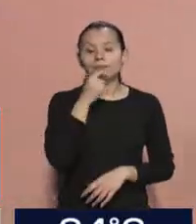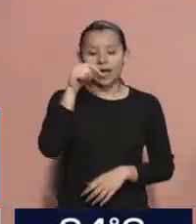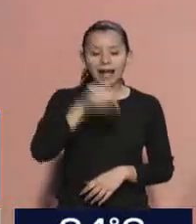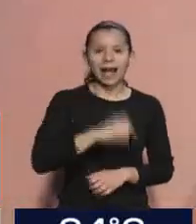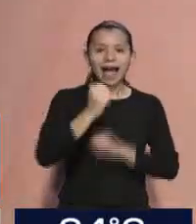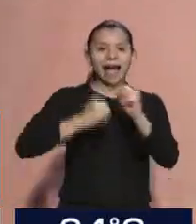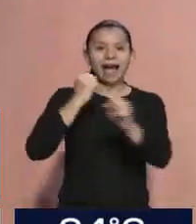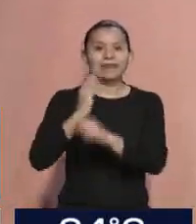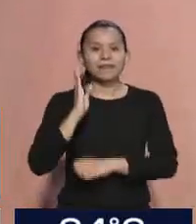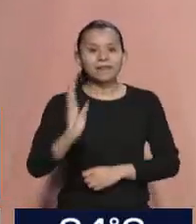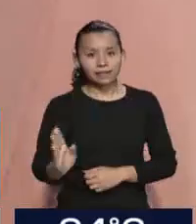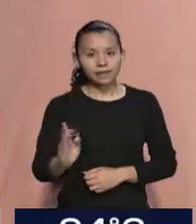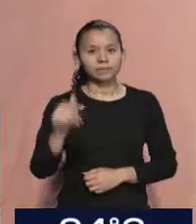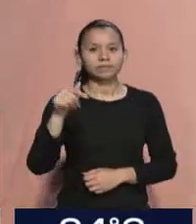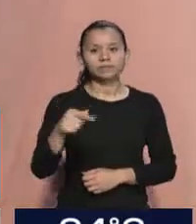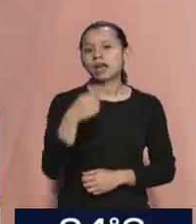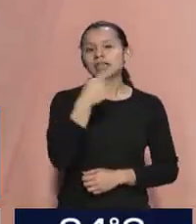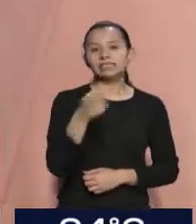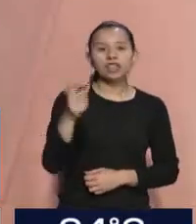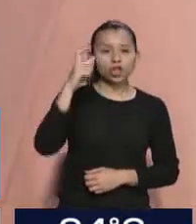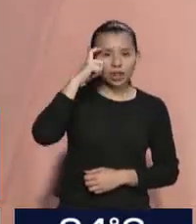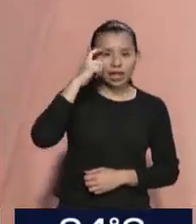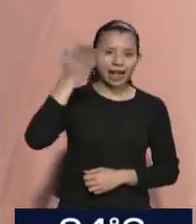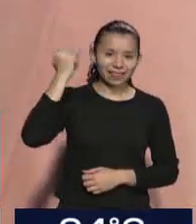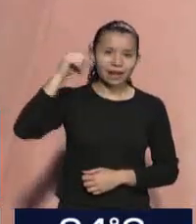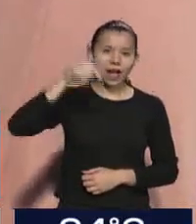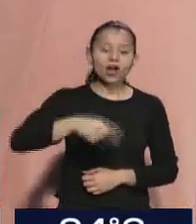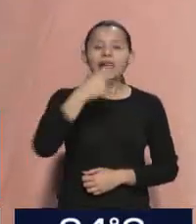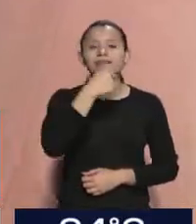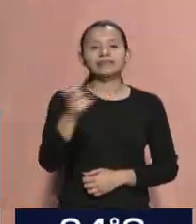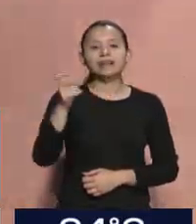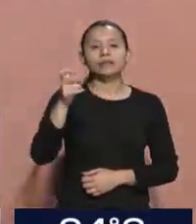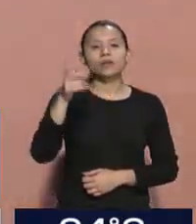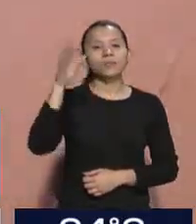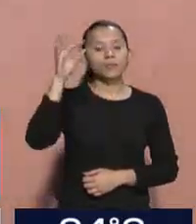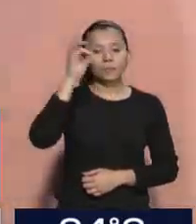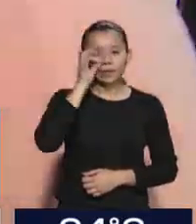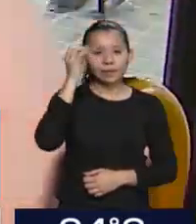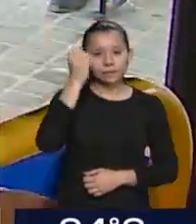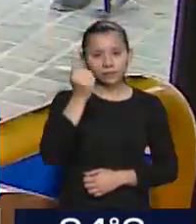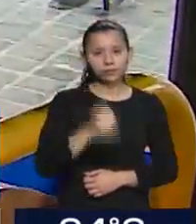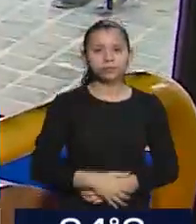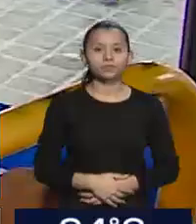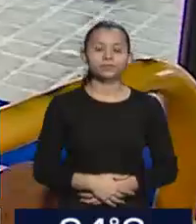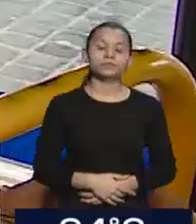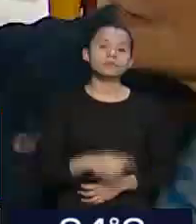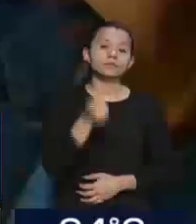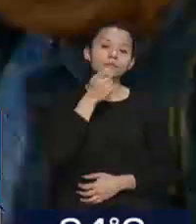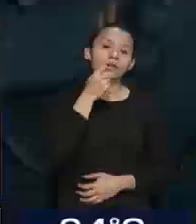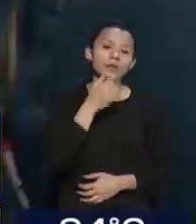a 190 pesos. Antes, quien viajaba a San Martín pagaba 250 pesos y desde este